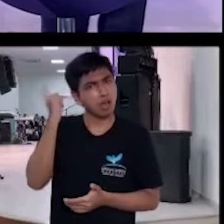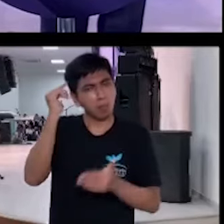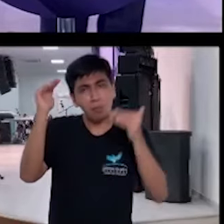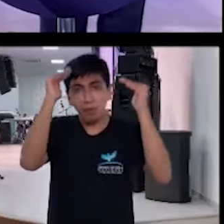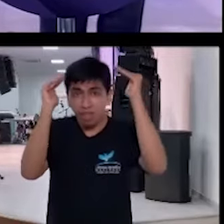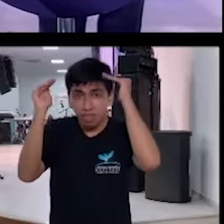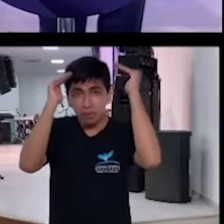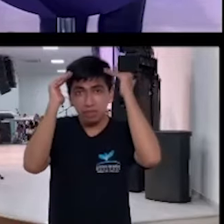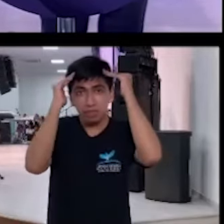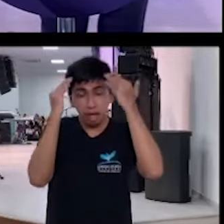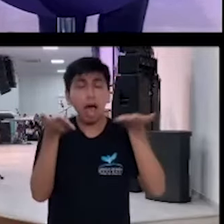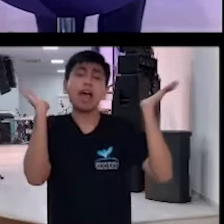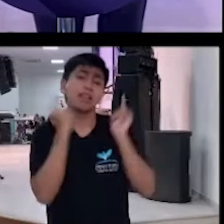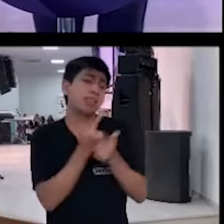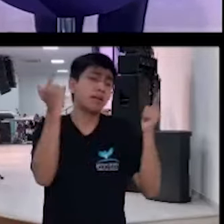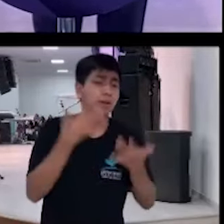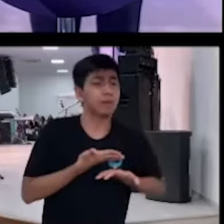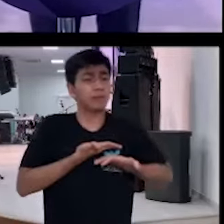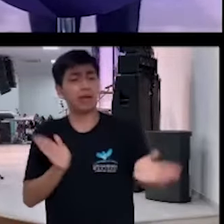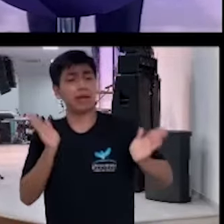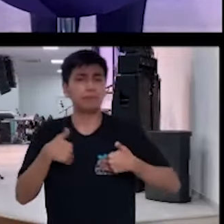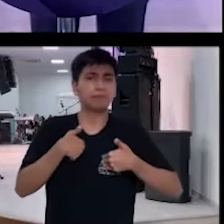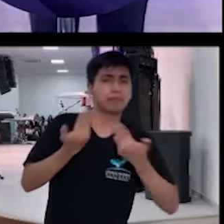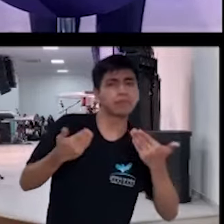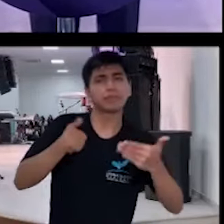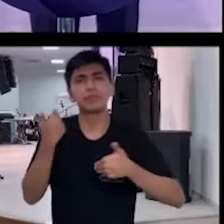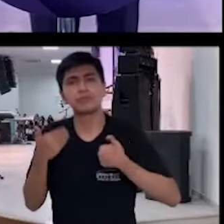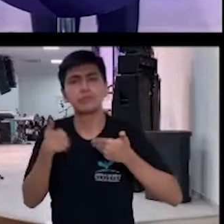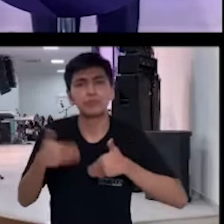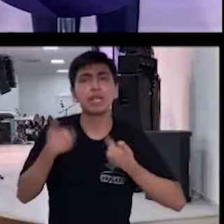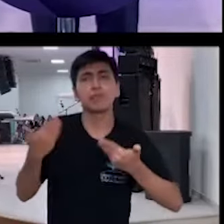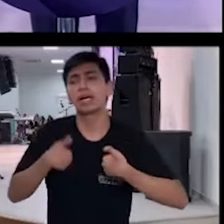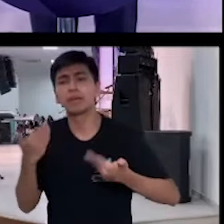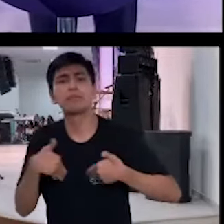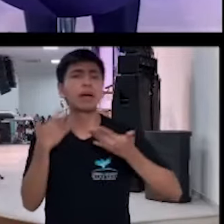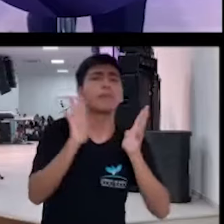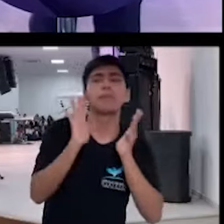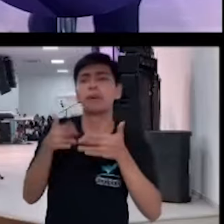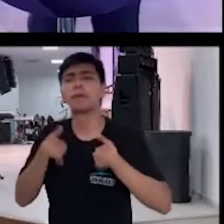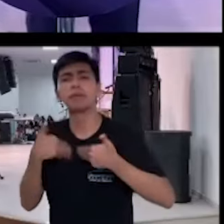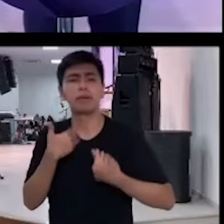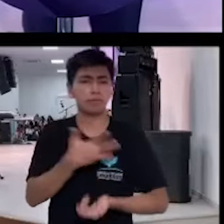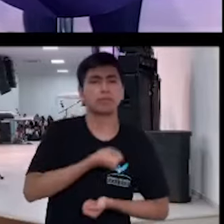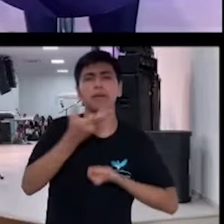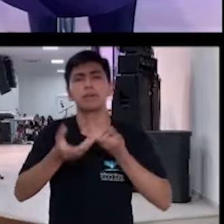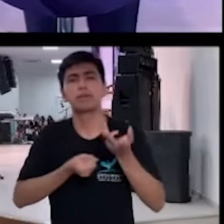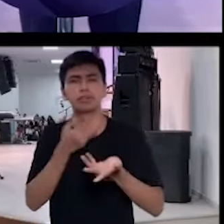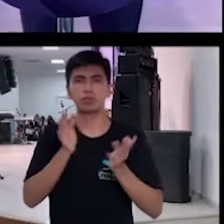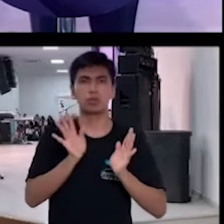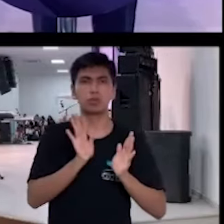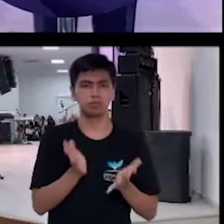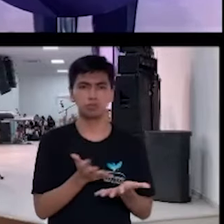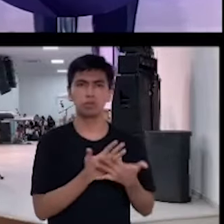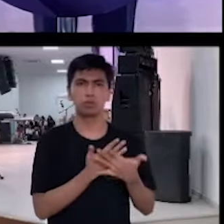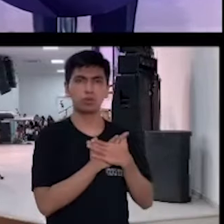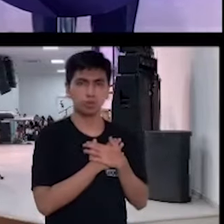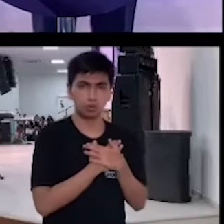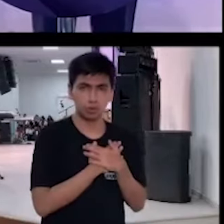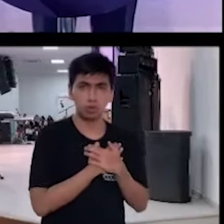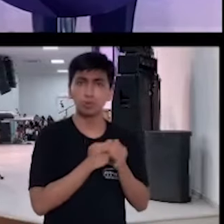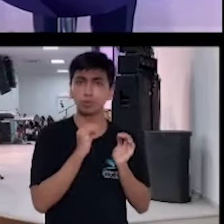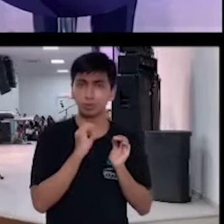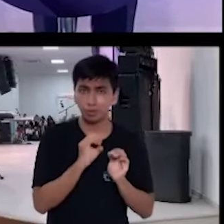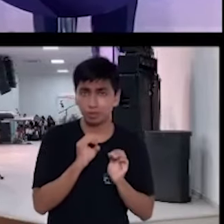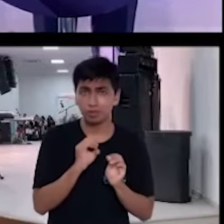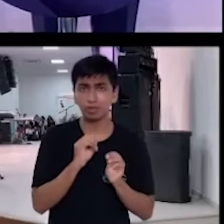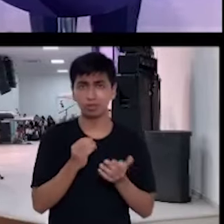Sobre todas las cosas, guarda tu corazón, porque tu corazón determina el rumbo de tu vida. Es cierto, porque ahí en